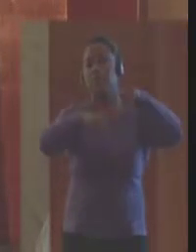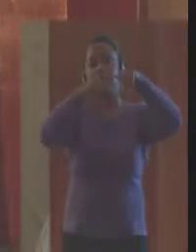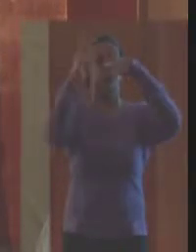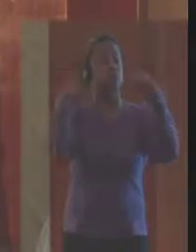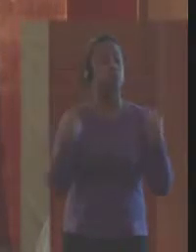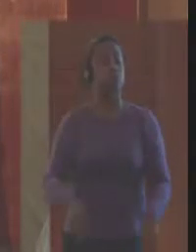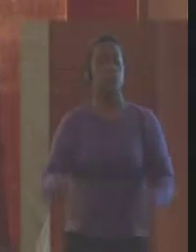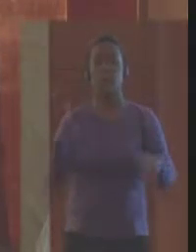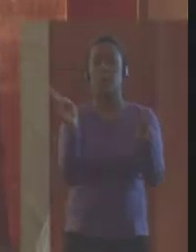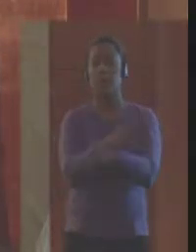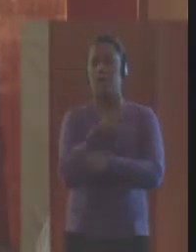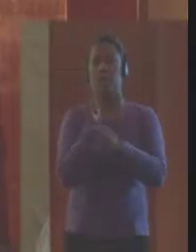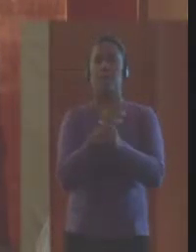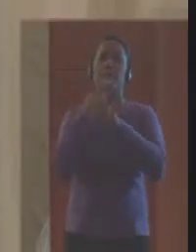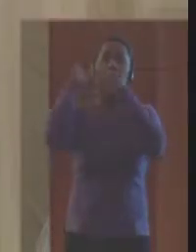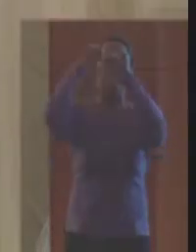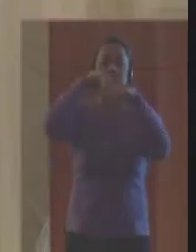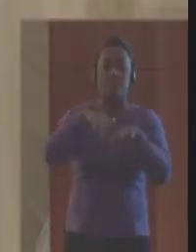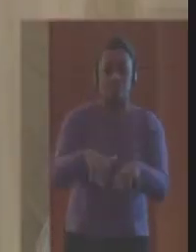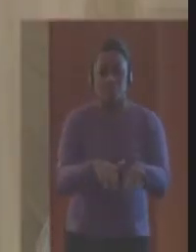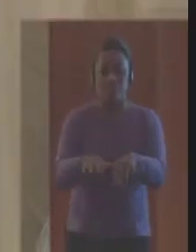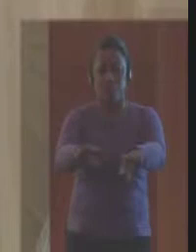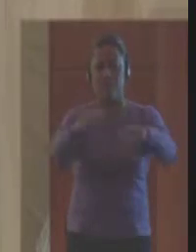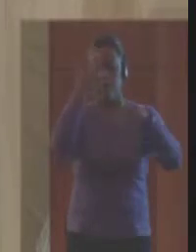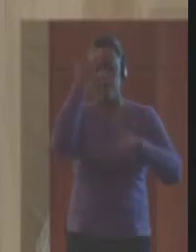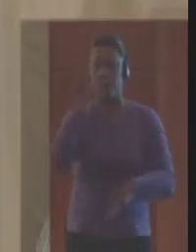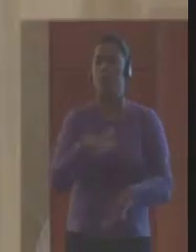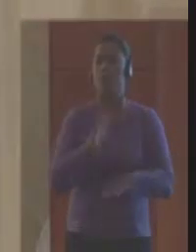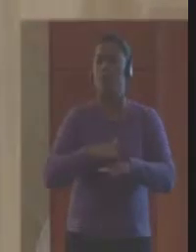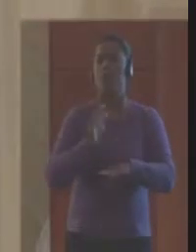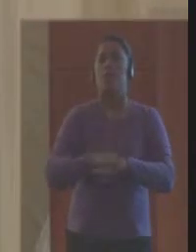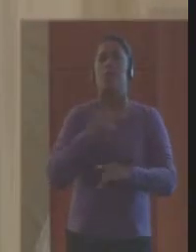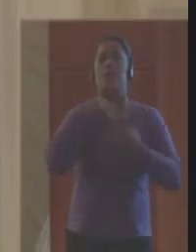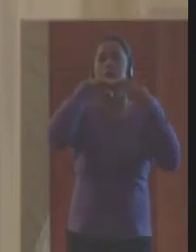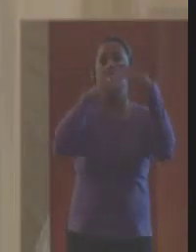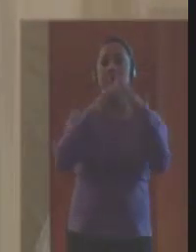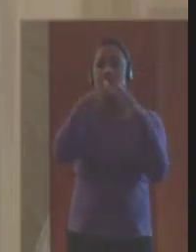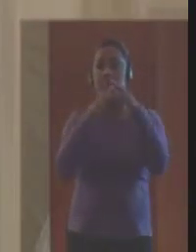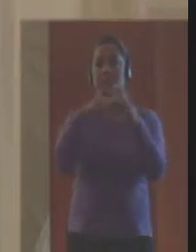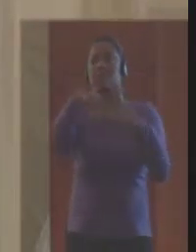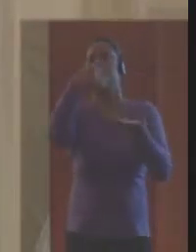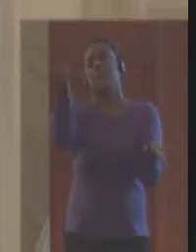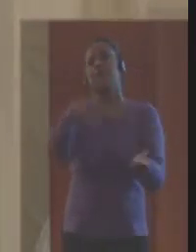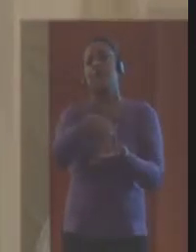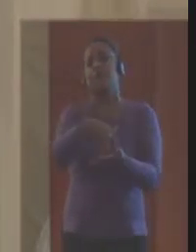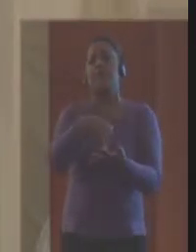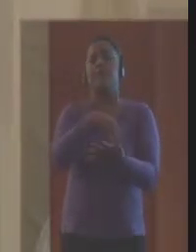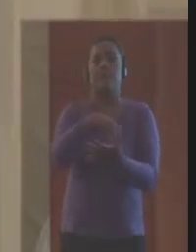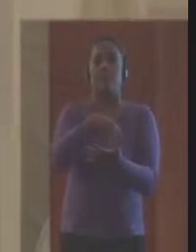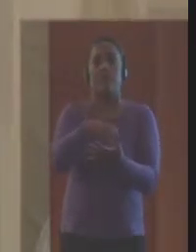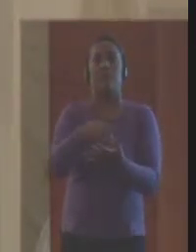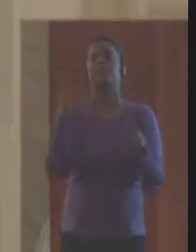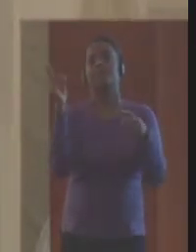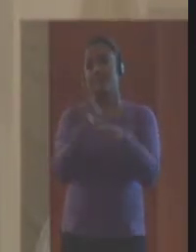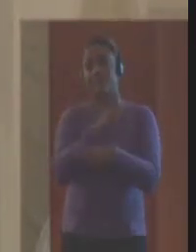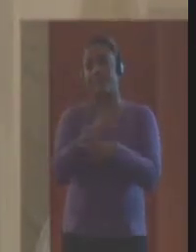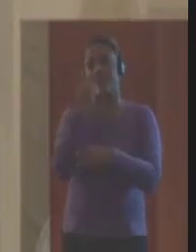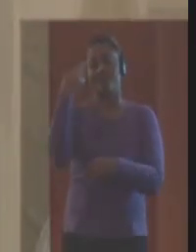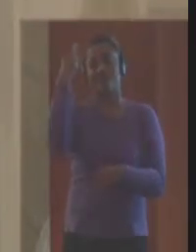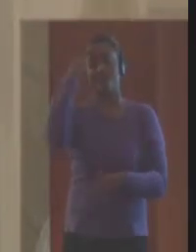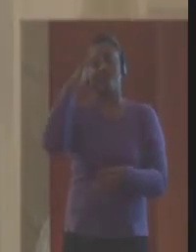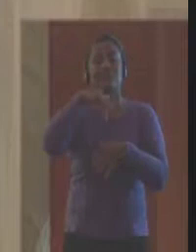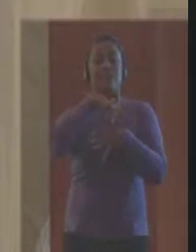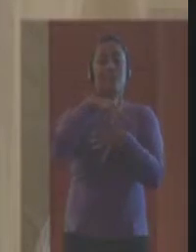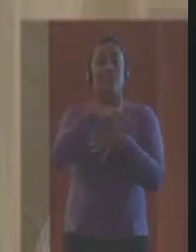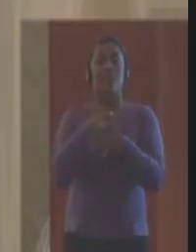riesgo sísmico alto en la periferia por cómo fueron construidas las viviendas, y otro riesgo sísmico